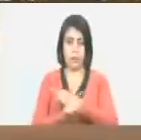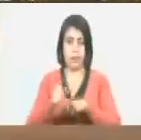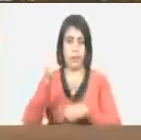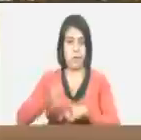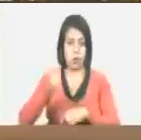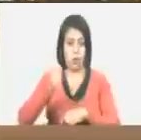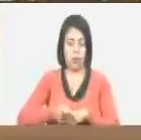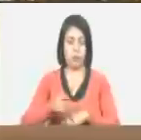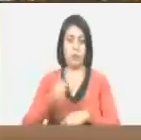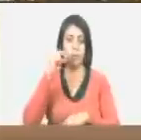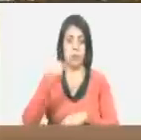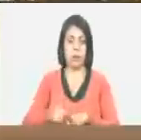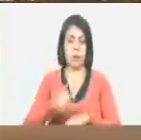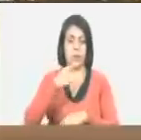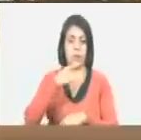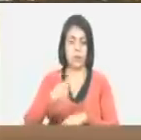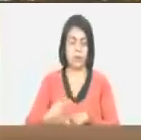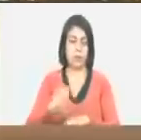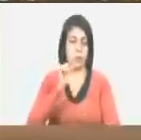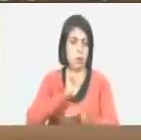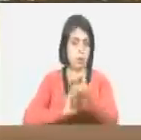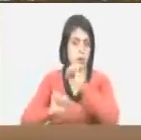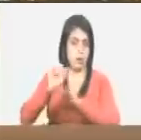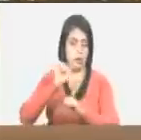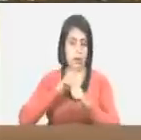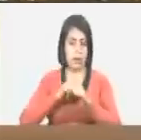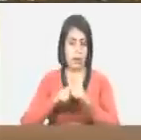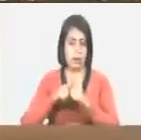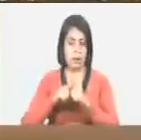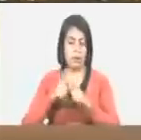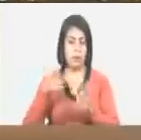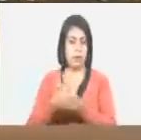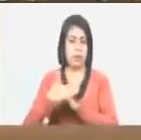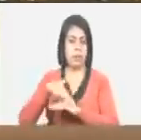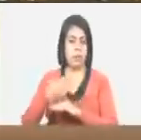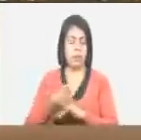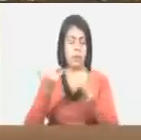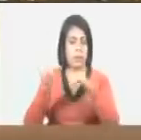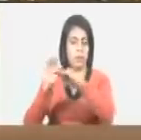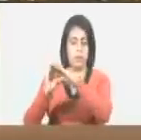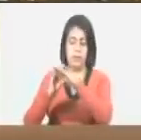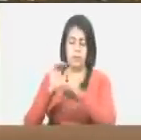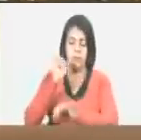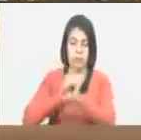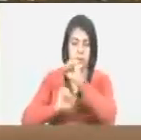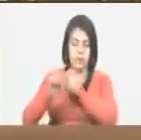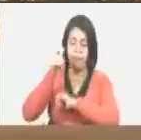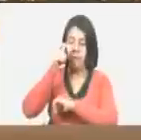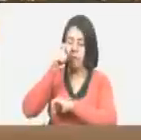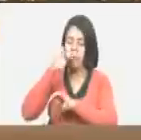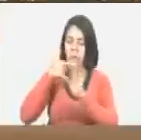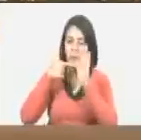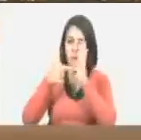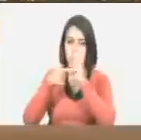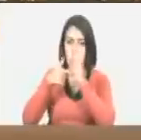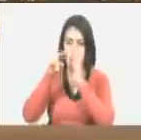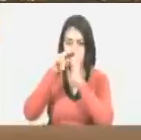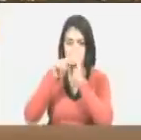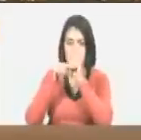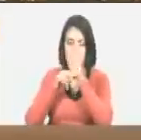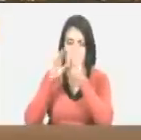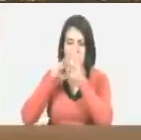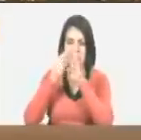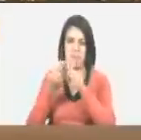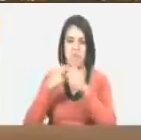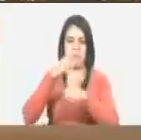o jueza designará un defensor ad litem, quien, una vez notificado, velará por el cumplimiento de las reglas